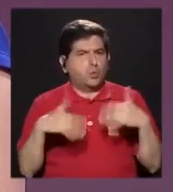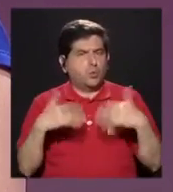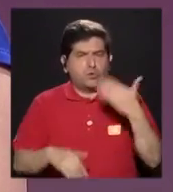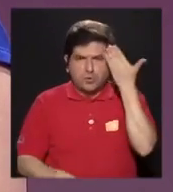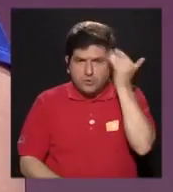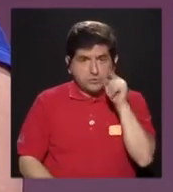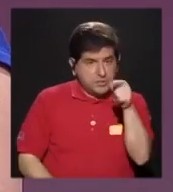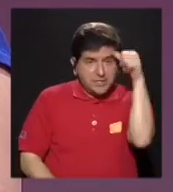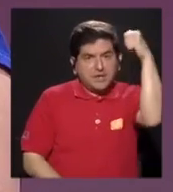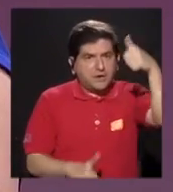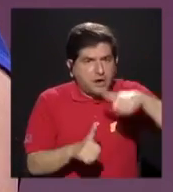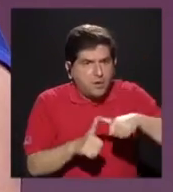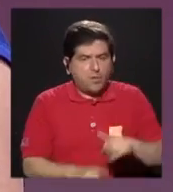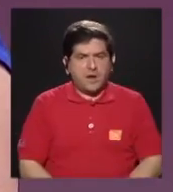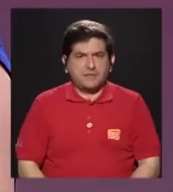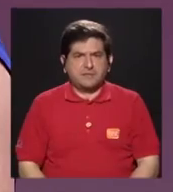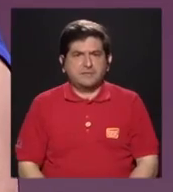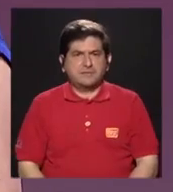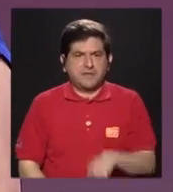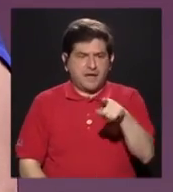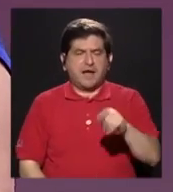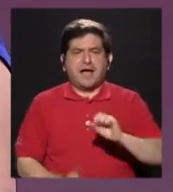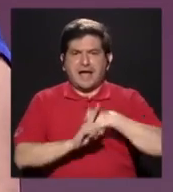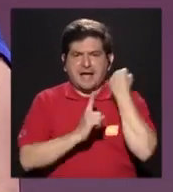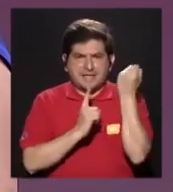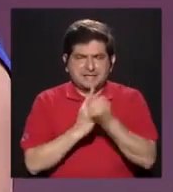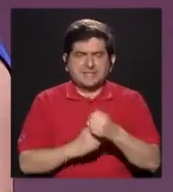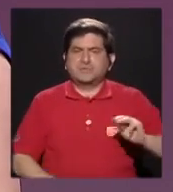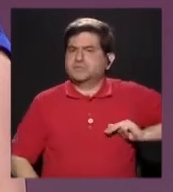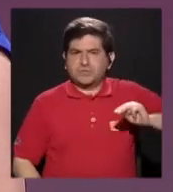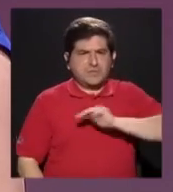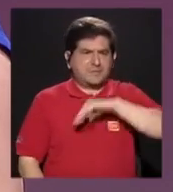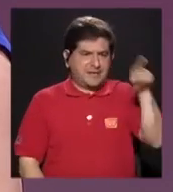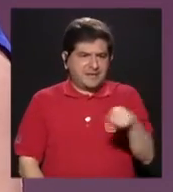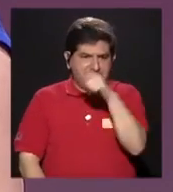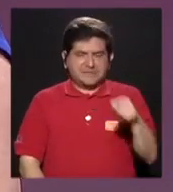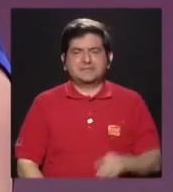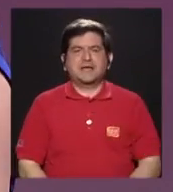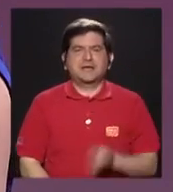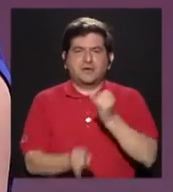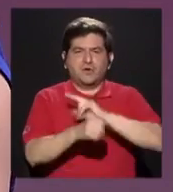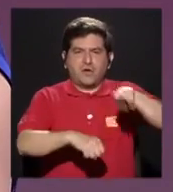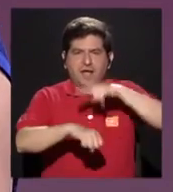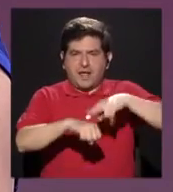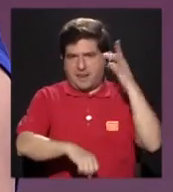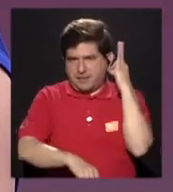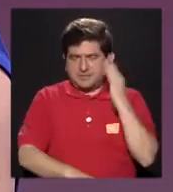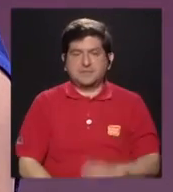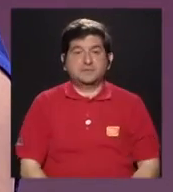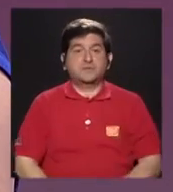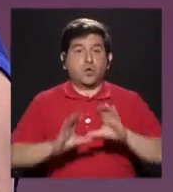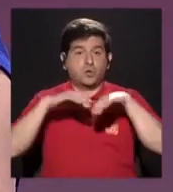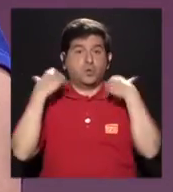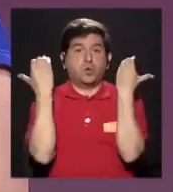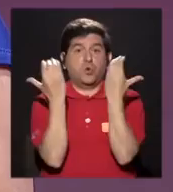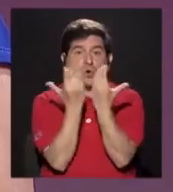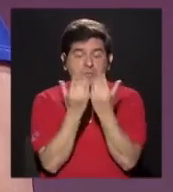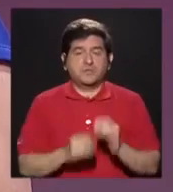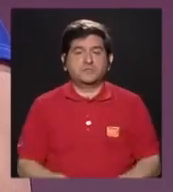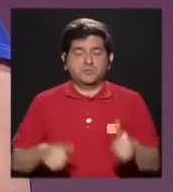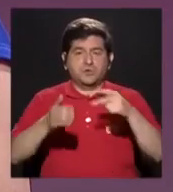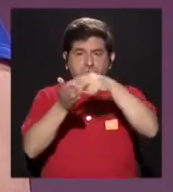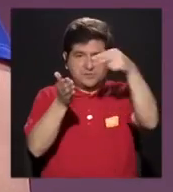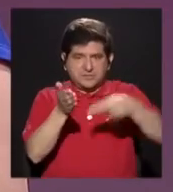yo no sé si ustedes recuerdan que le habían quitado la condición de ministerio al dínamo y el comité de la convención